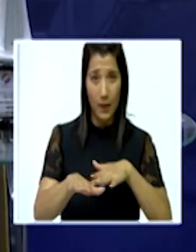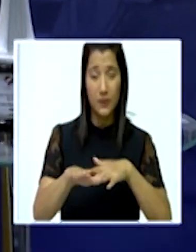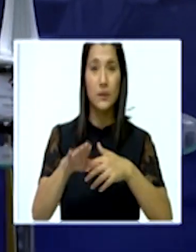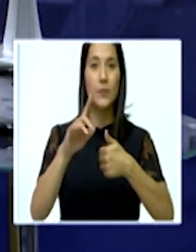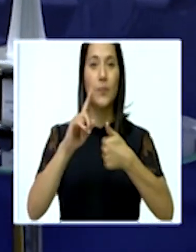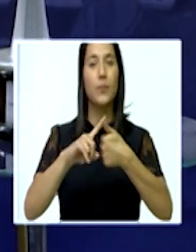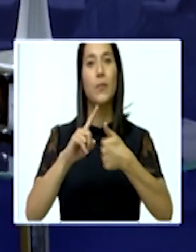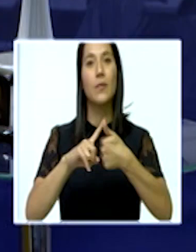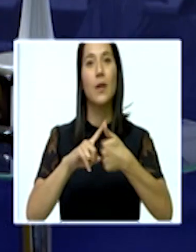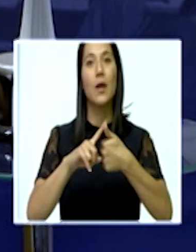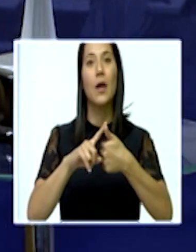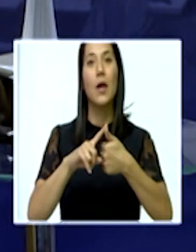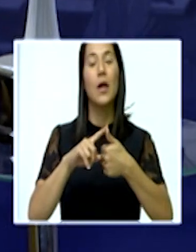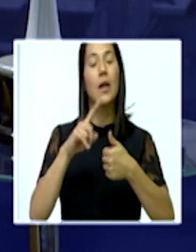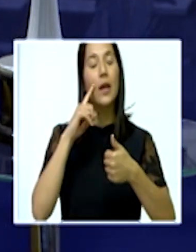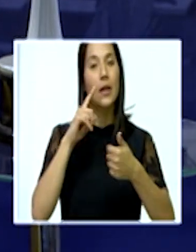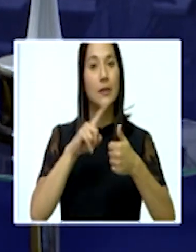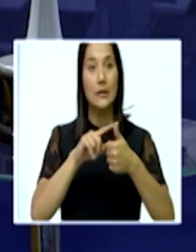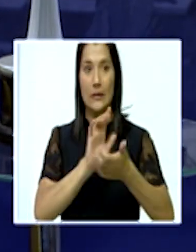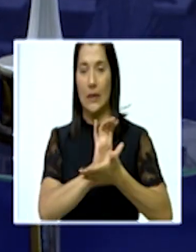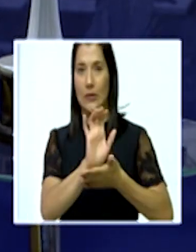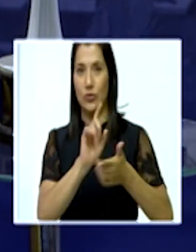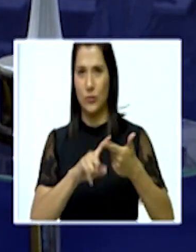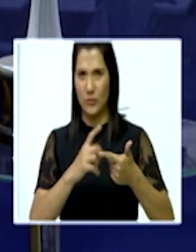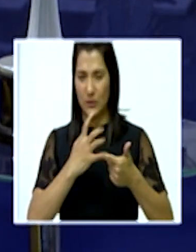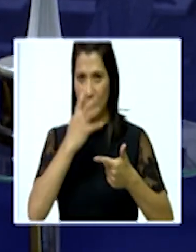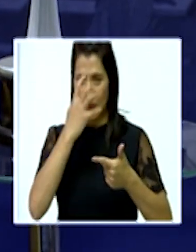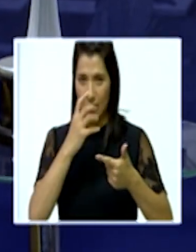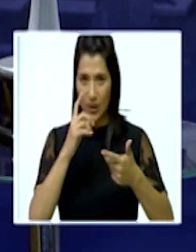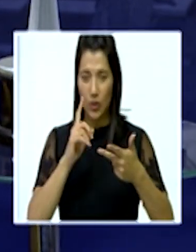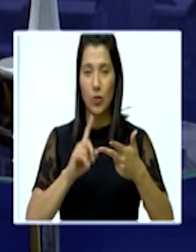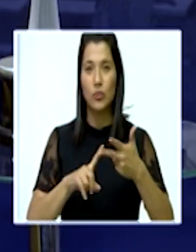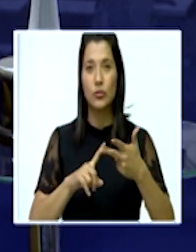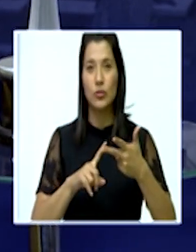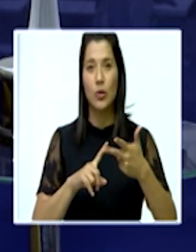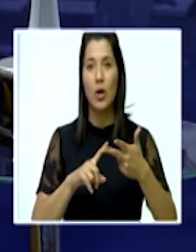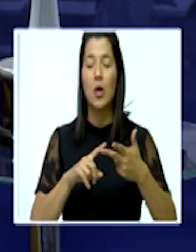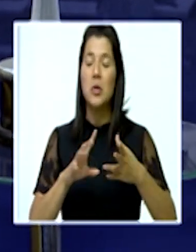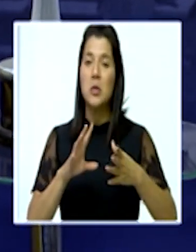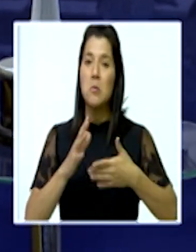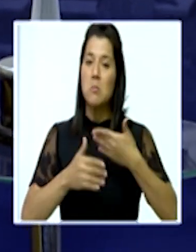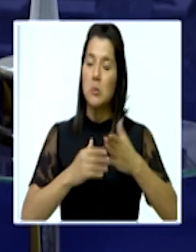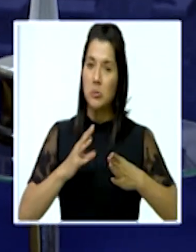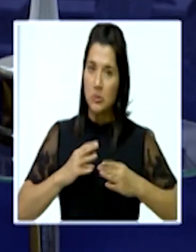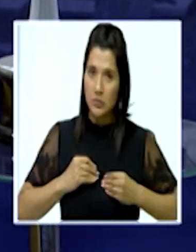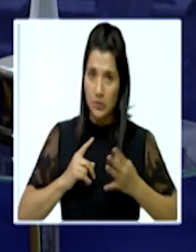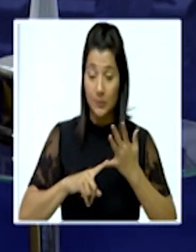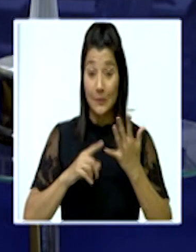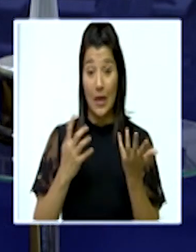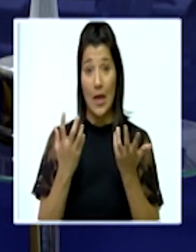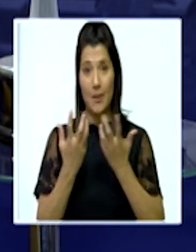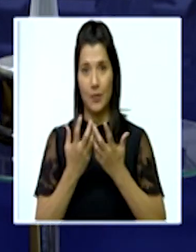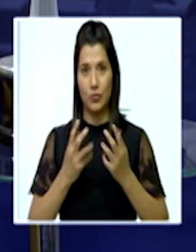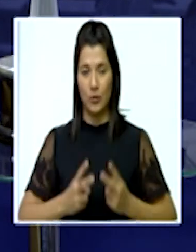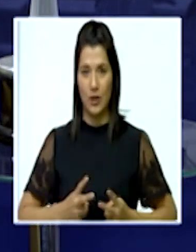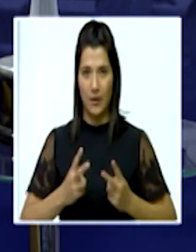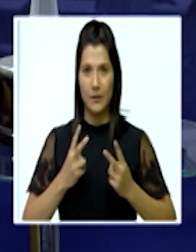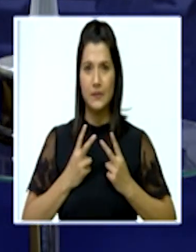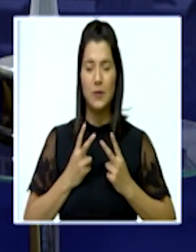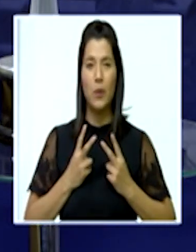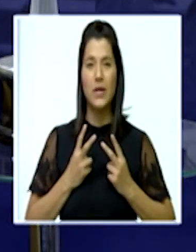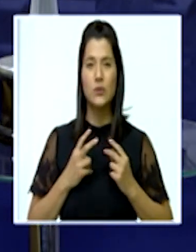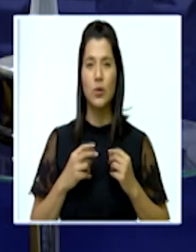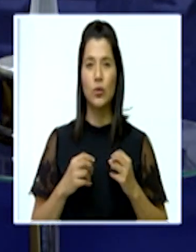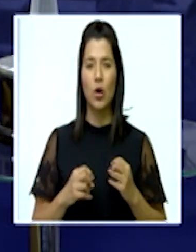la negación, la ira, melancolía o depresión y la adaptación a la vida sin aquello que yo tenía. Entonces